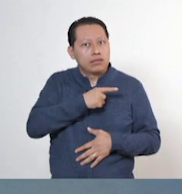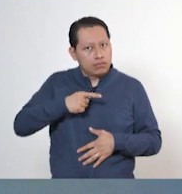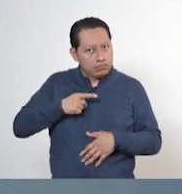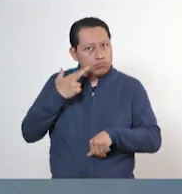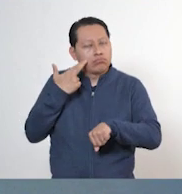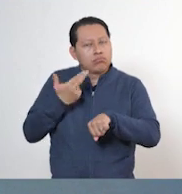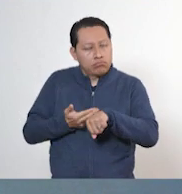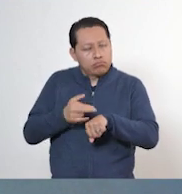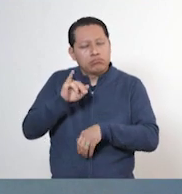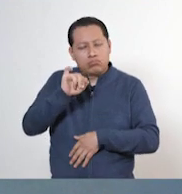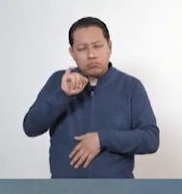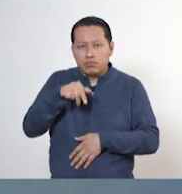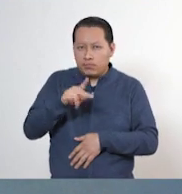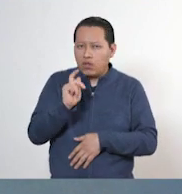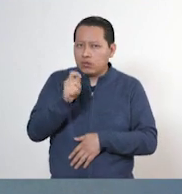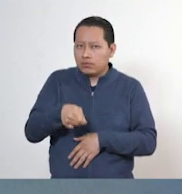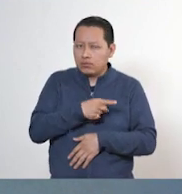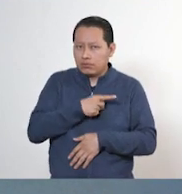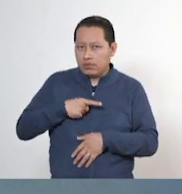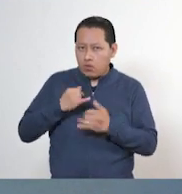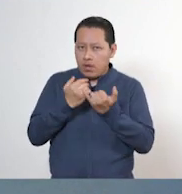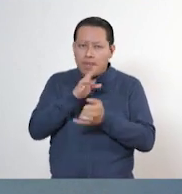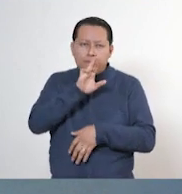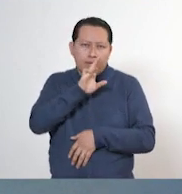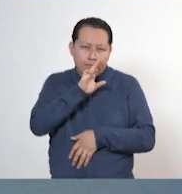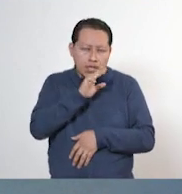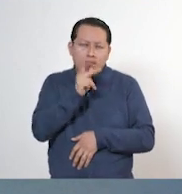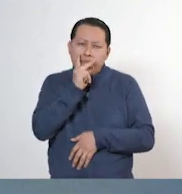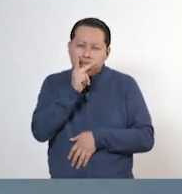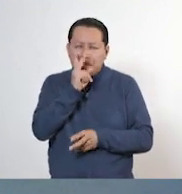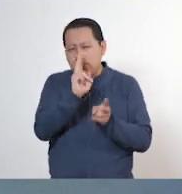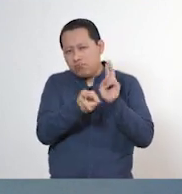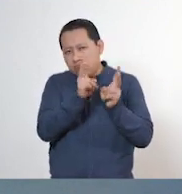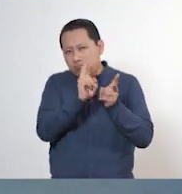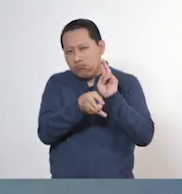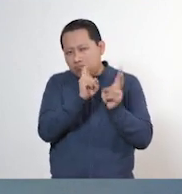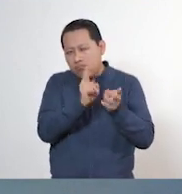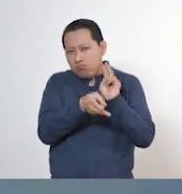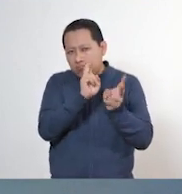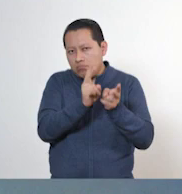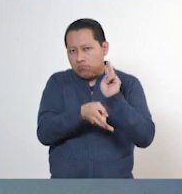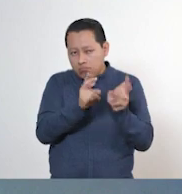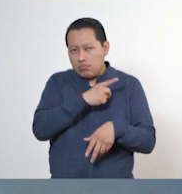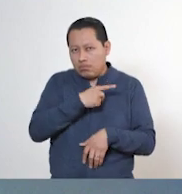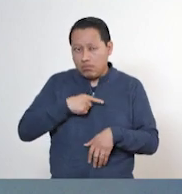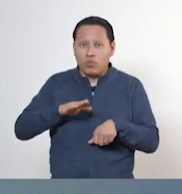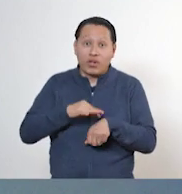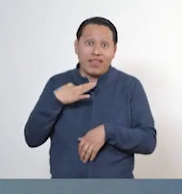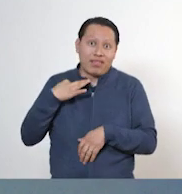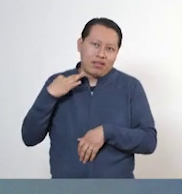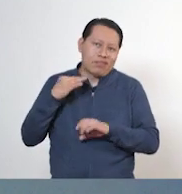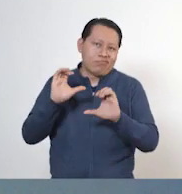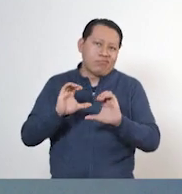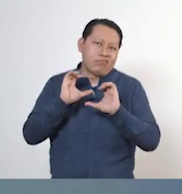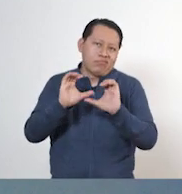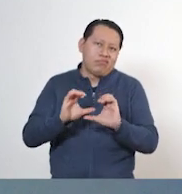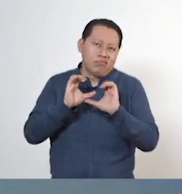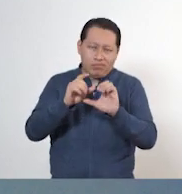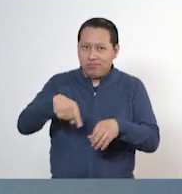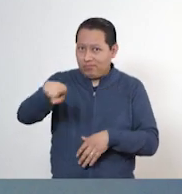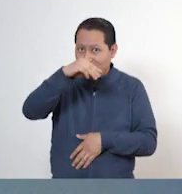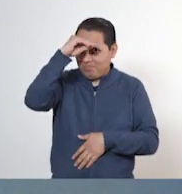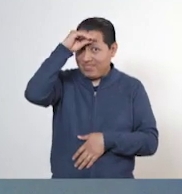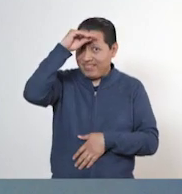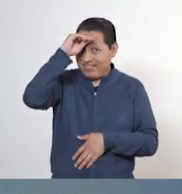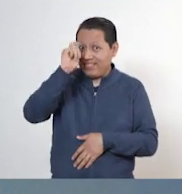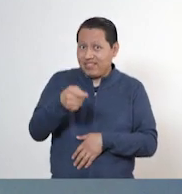responsabilizarse. Sin embargo, tendría que consultar con su mamá y con su papá pues para hacerlo, para no echar a perder la tela del vestido, porque si no,